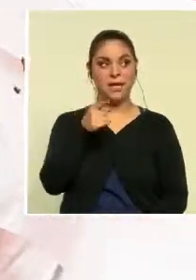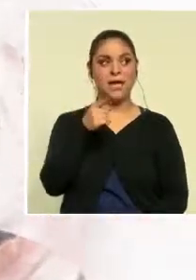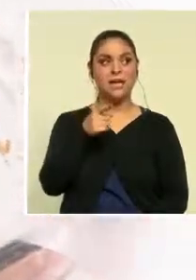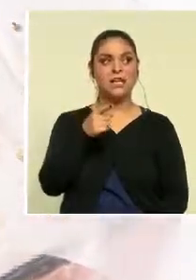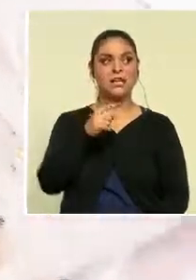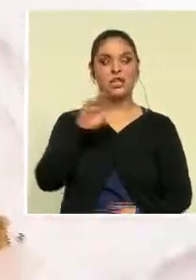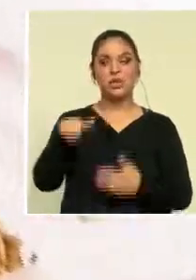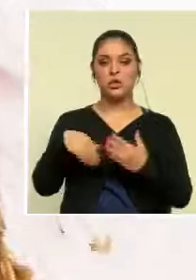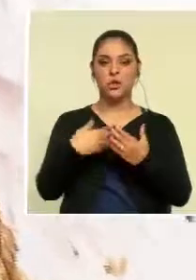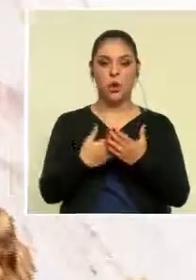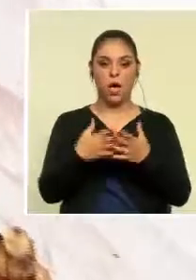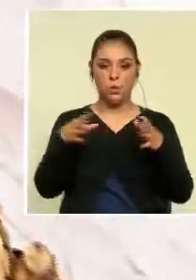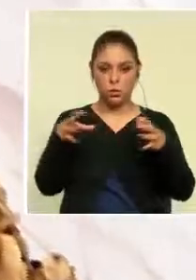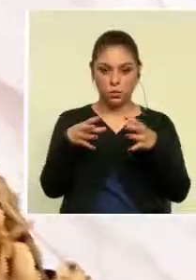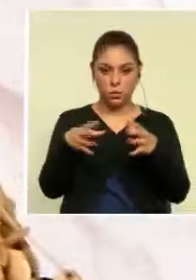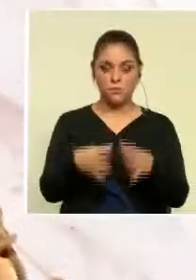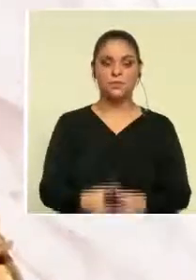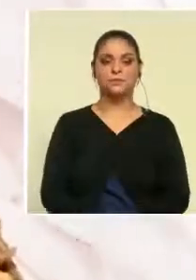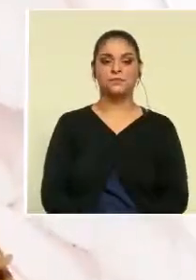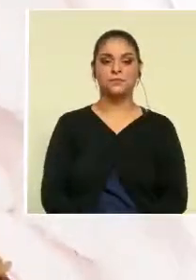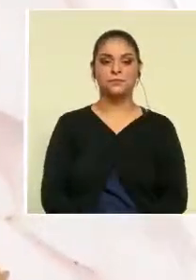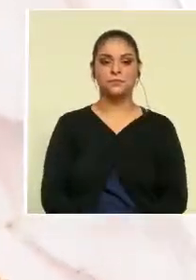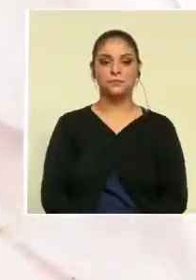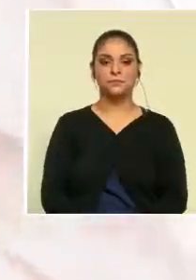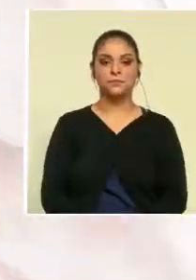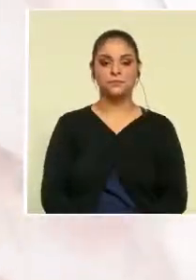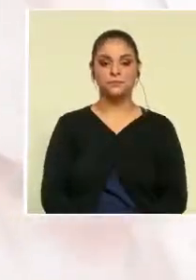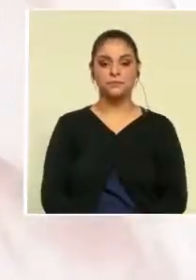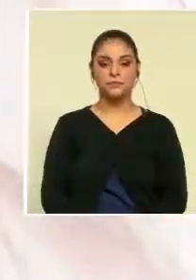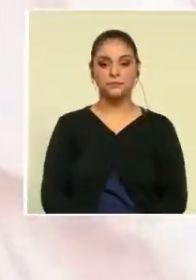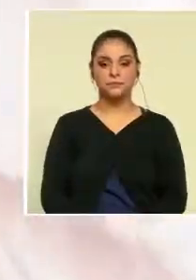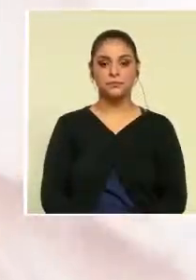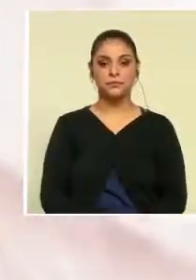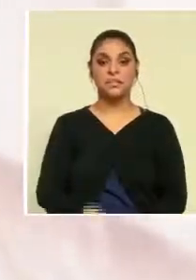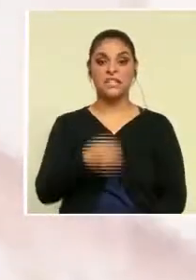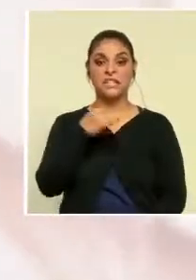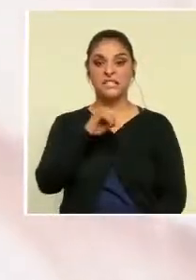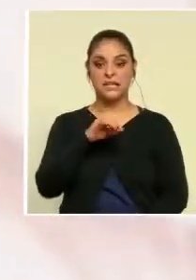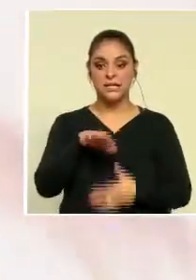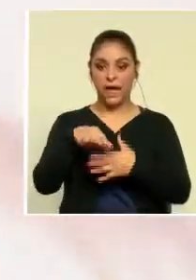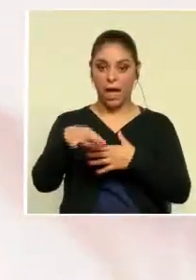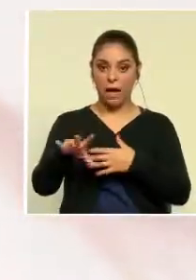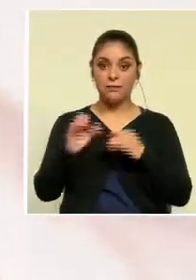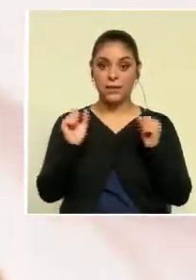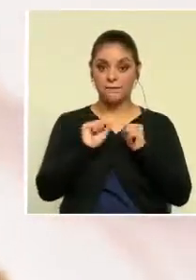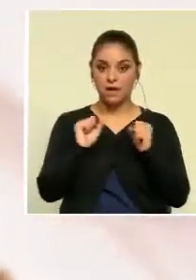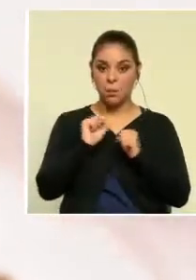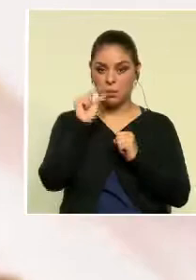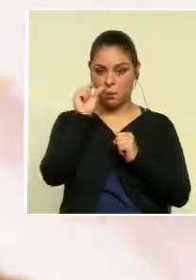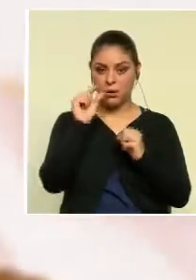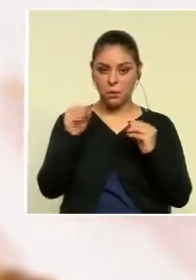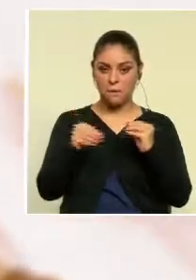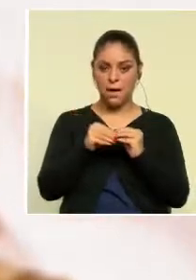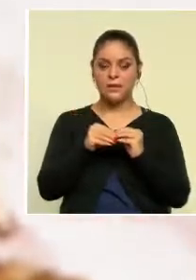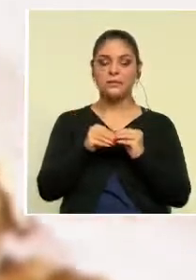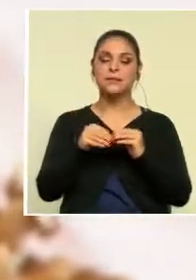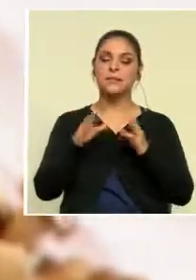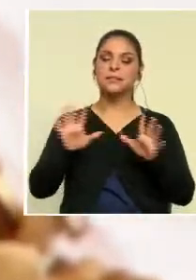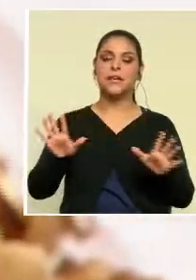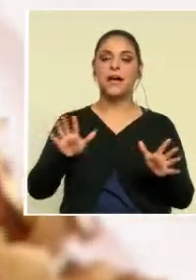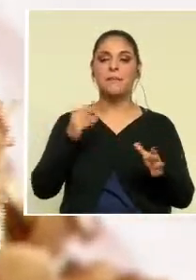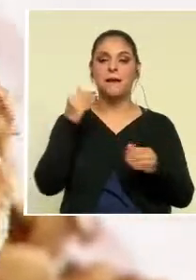están todos todos conjuntados verdad todos los ingredientes conjuntados si lo dejamos enfriar un poco más podremos